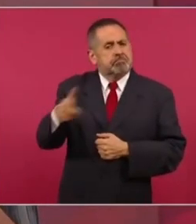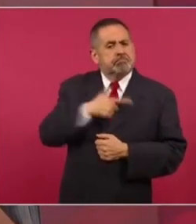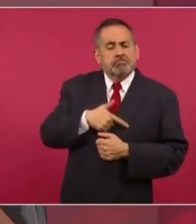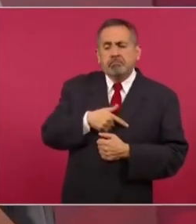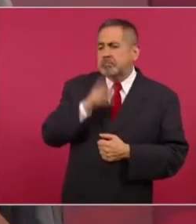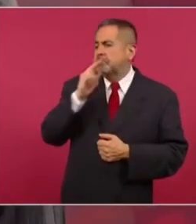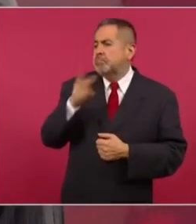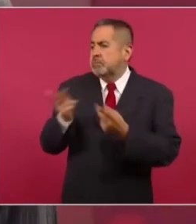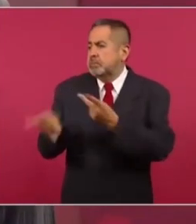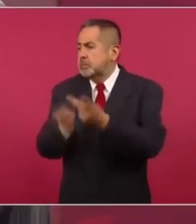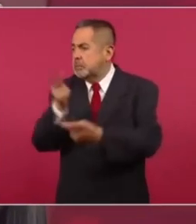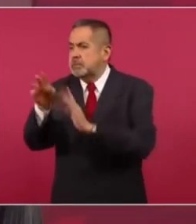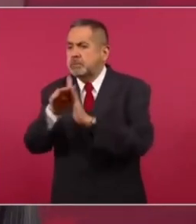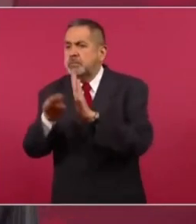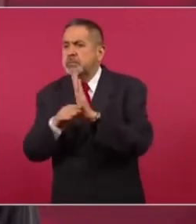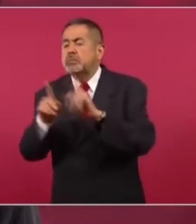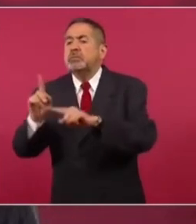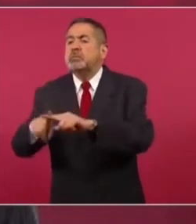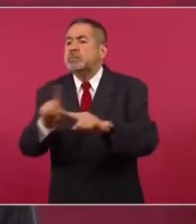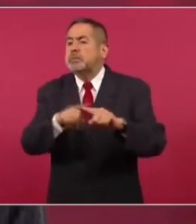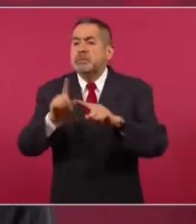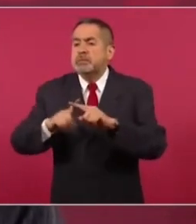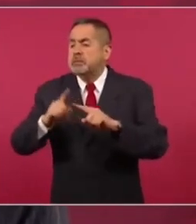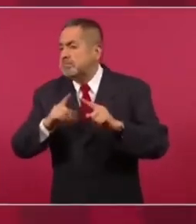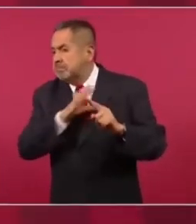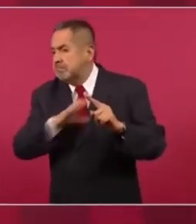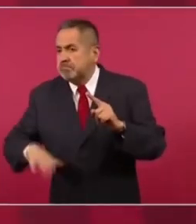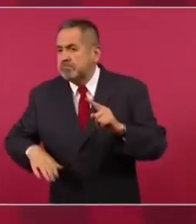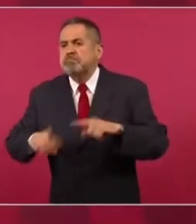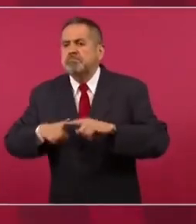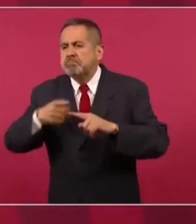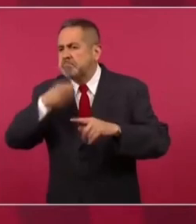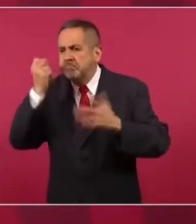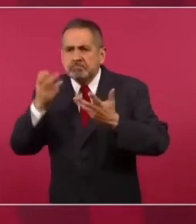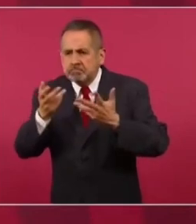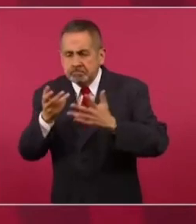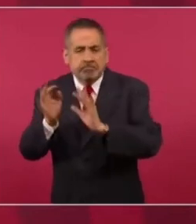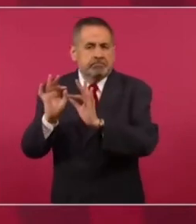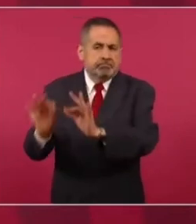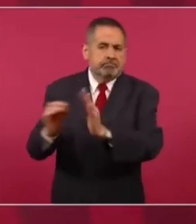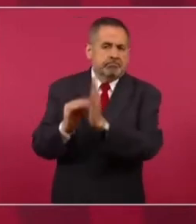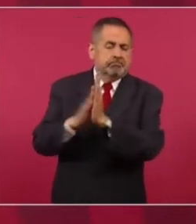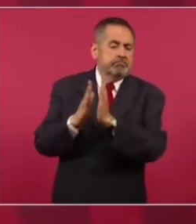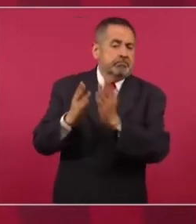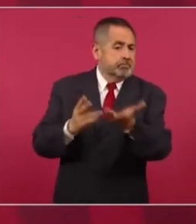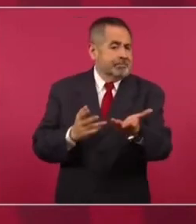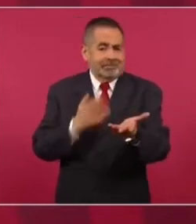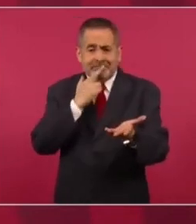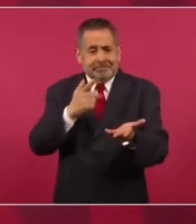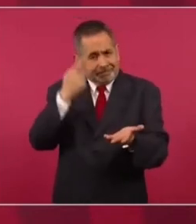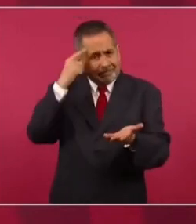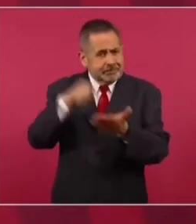Y creo que el que participa en una encuesta